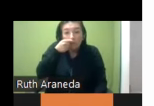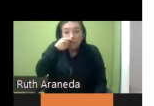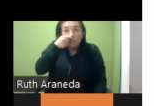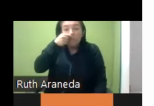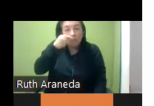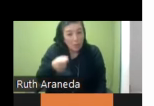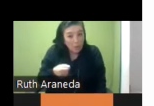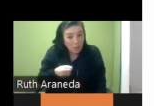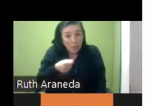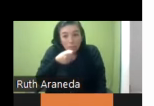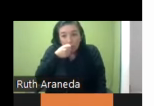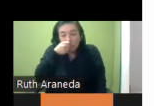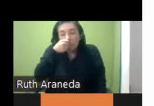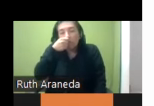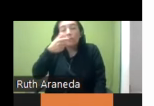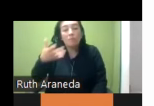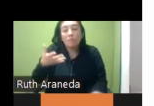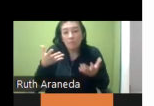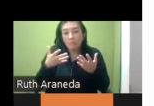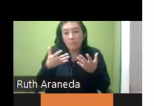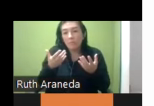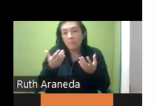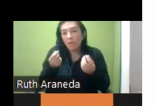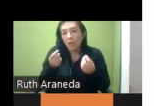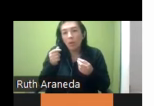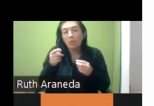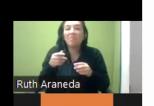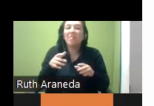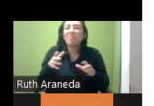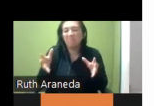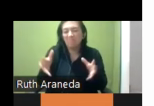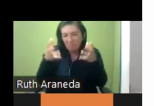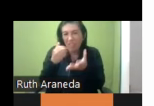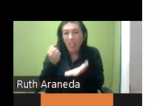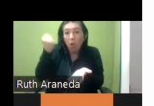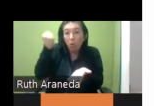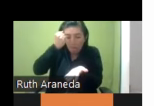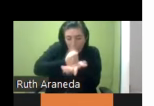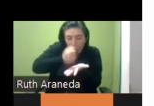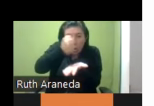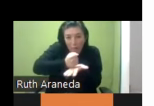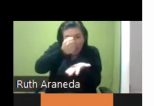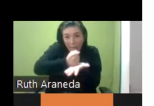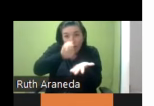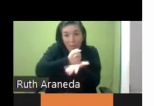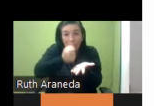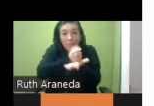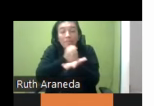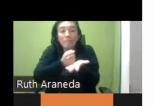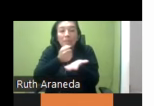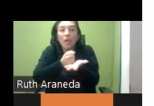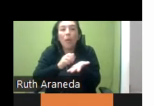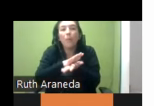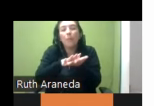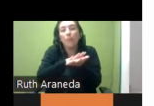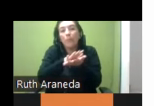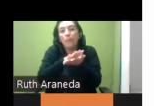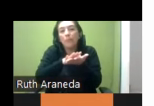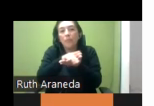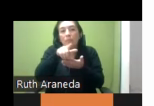eh, sustancias vegetales molidas, como es el caso de